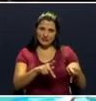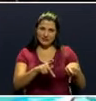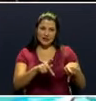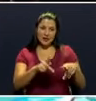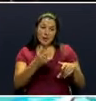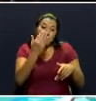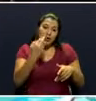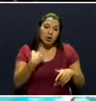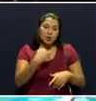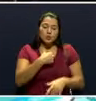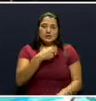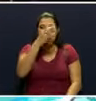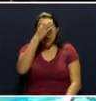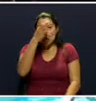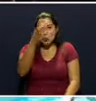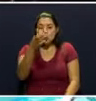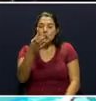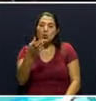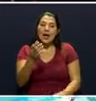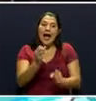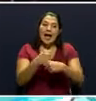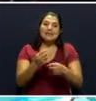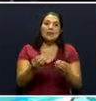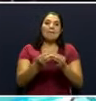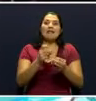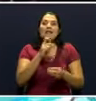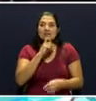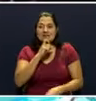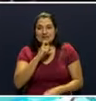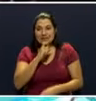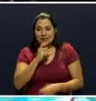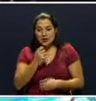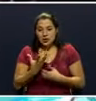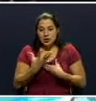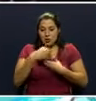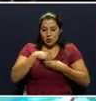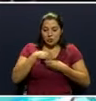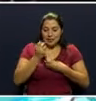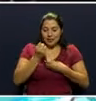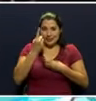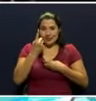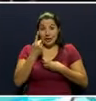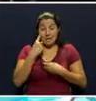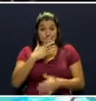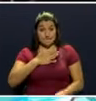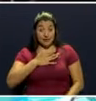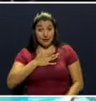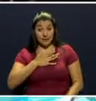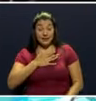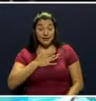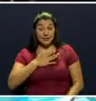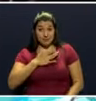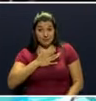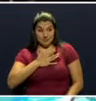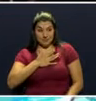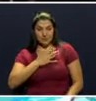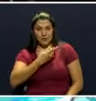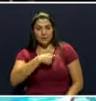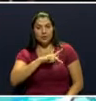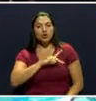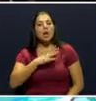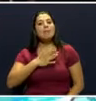culturalmente es complicado entenderlo, asimilarlo. A mí, en lo personal, me